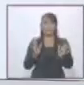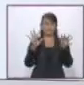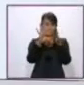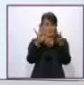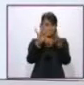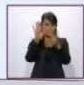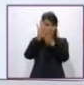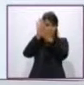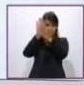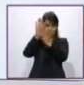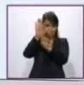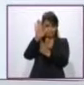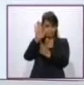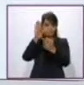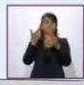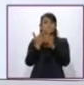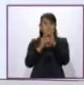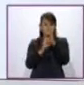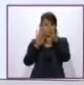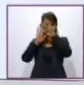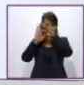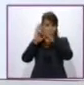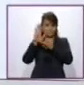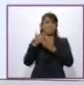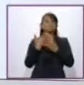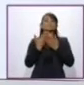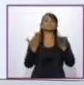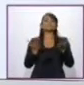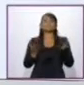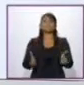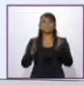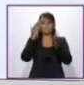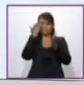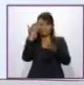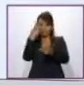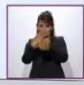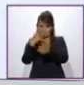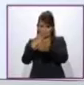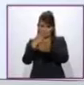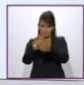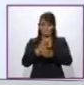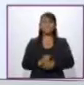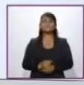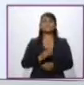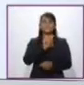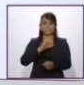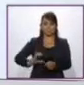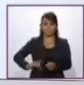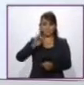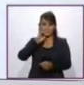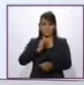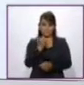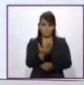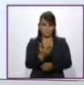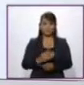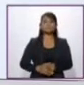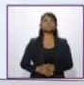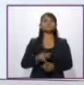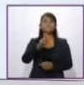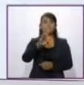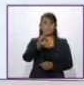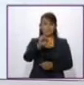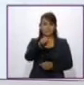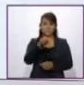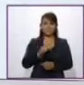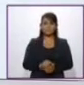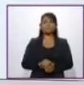Explicadas las reglas, vamos a comenzar este tercer segmento y la pregunta para la candidata del Partido Encuentro Solidario, María